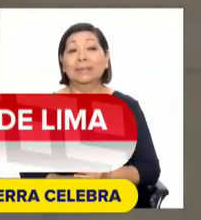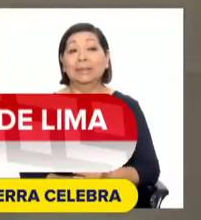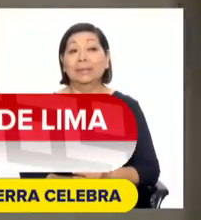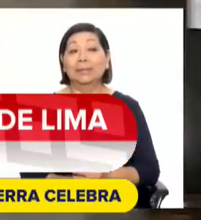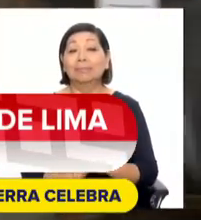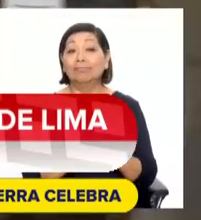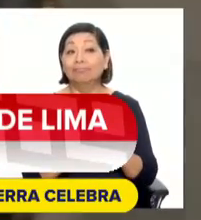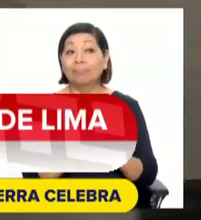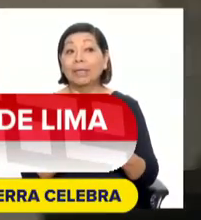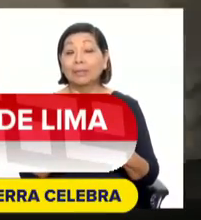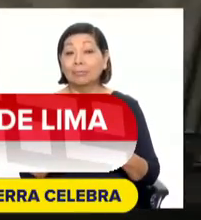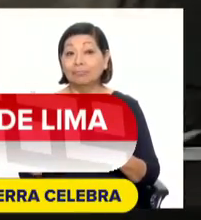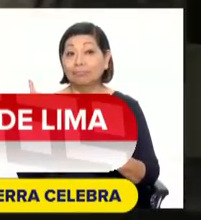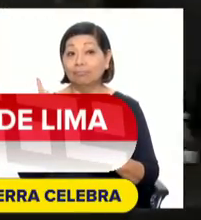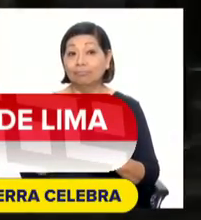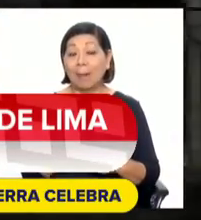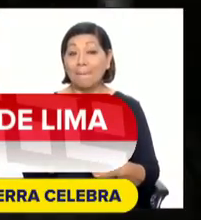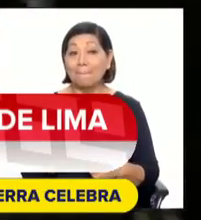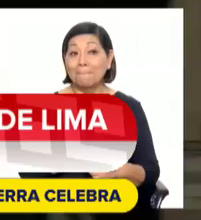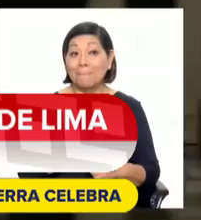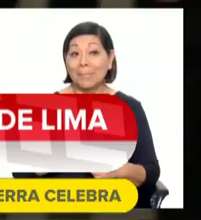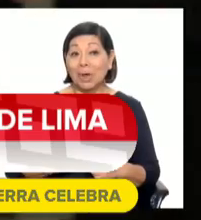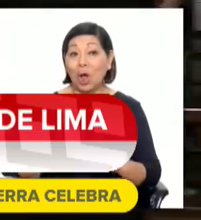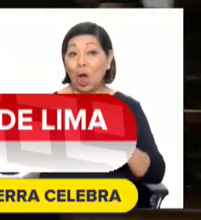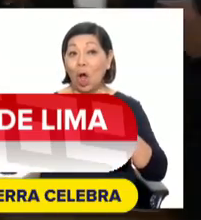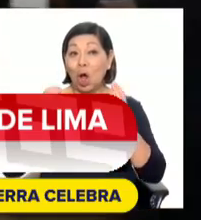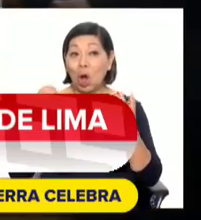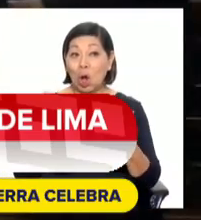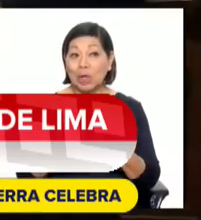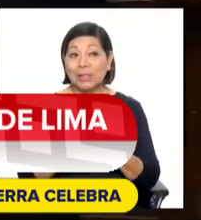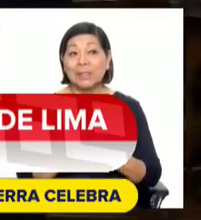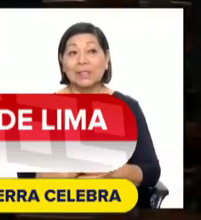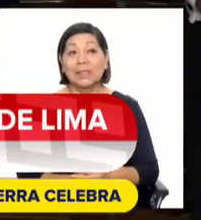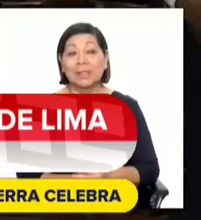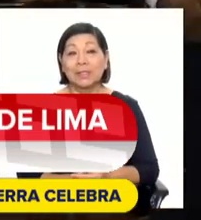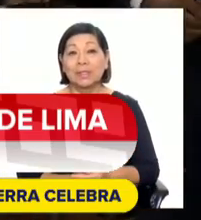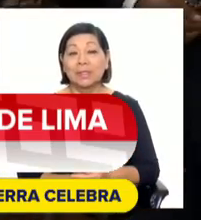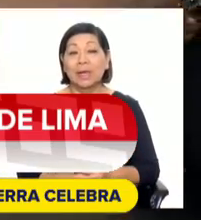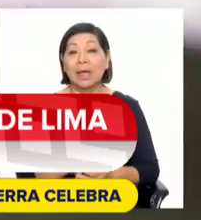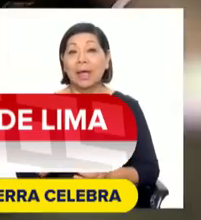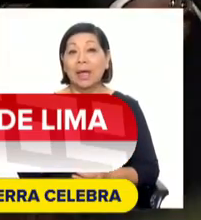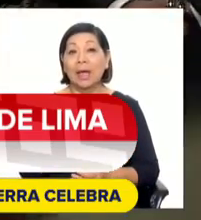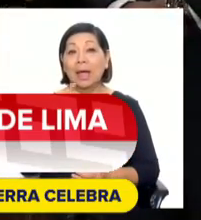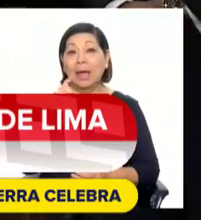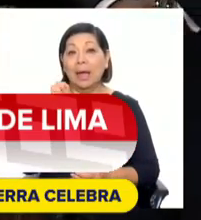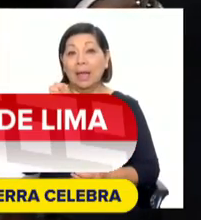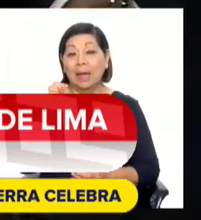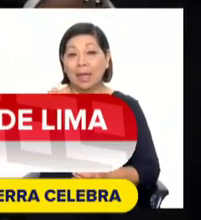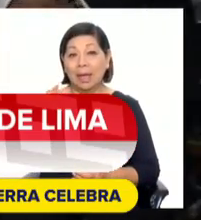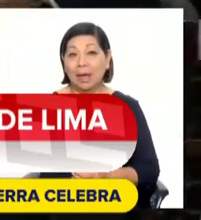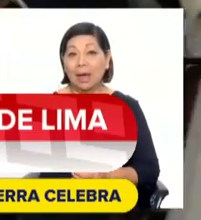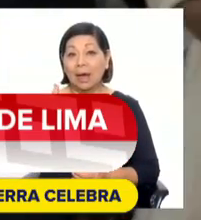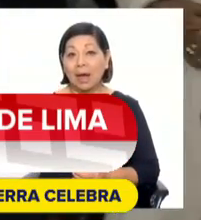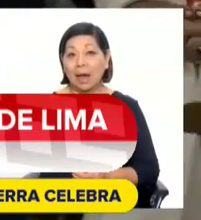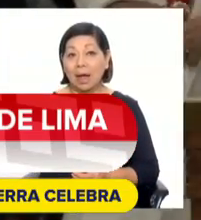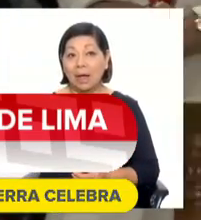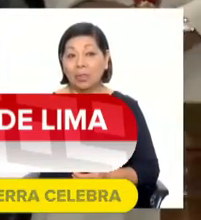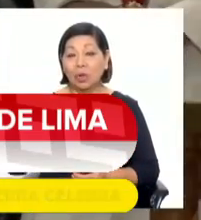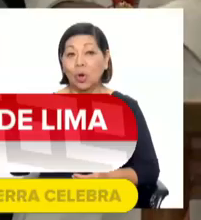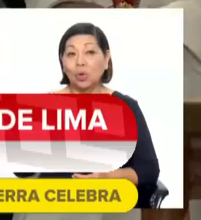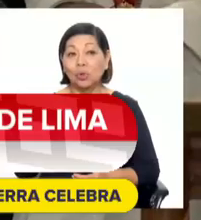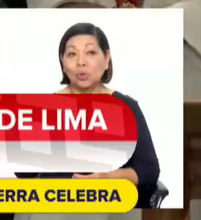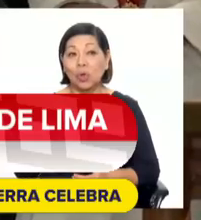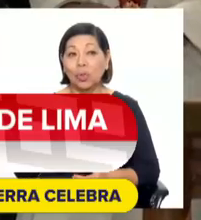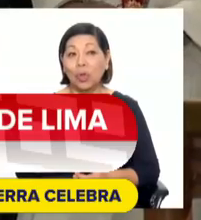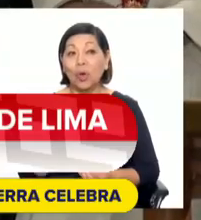Jirón, Guayaga y Carabaya, se encuentran los históricos regimientos de las Fuerzas Armadas, es decir, de